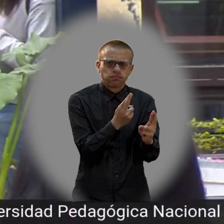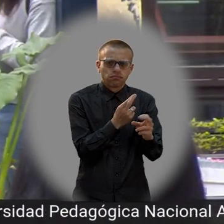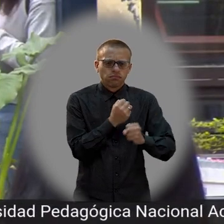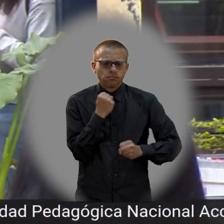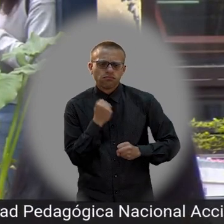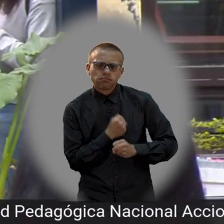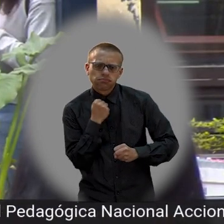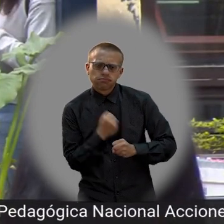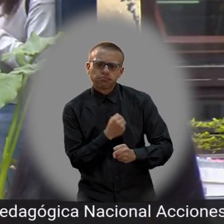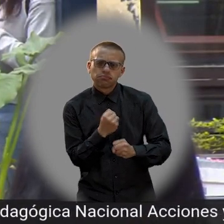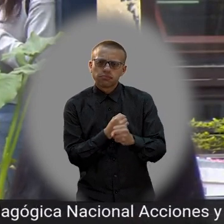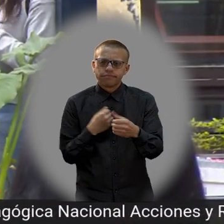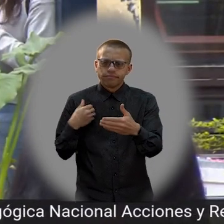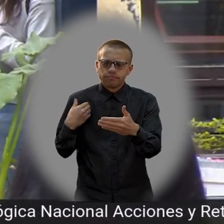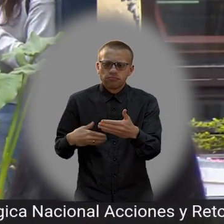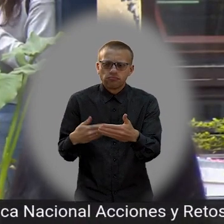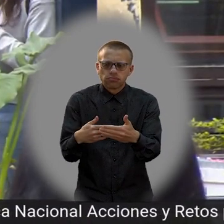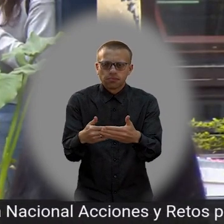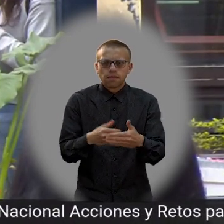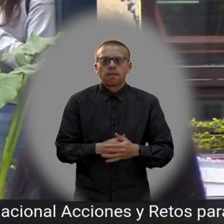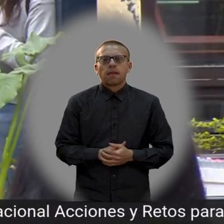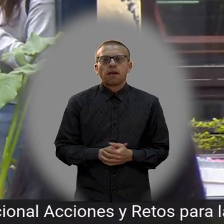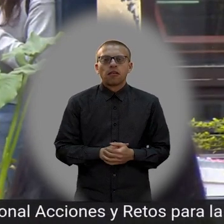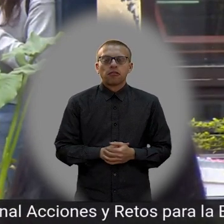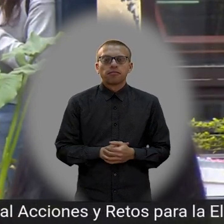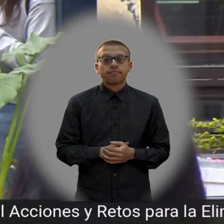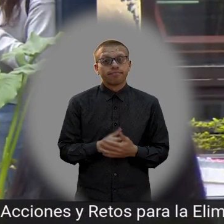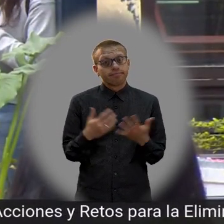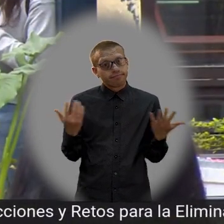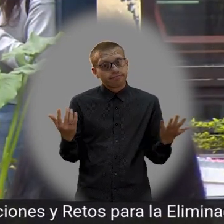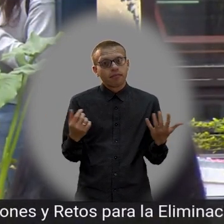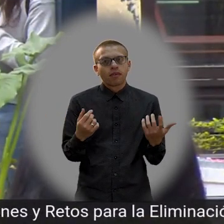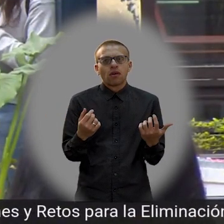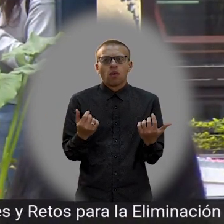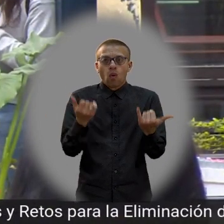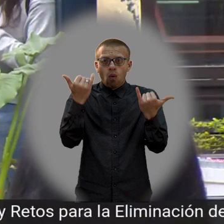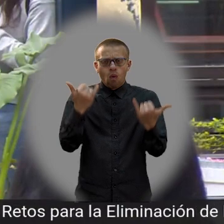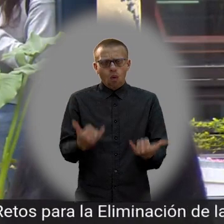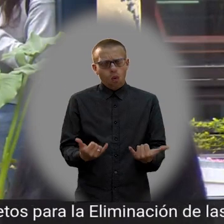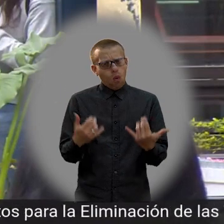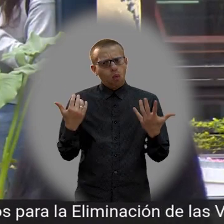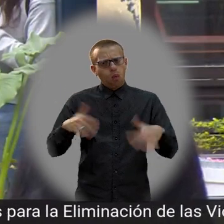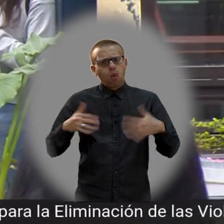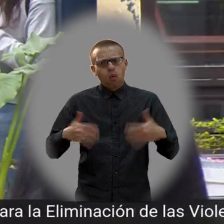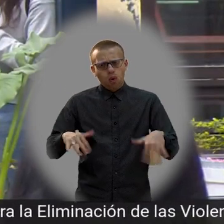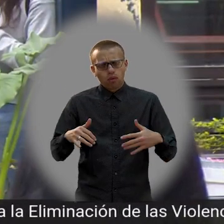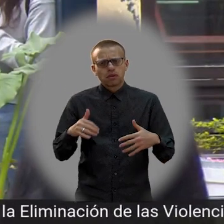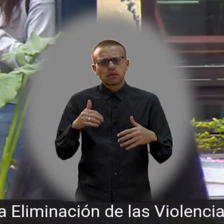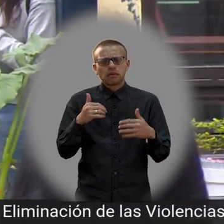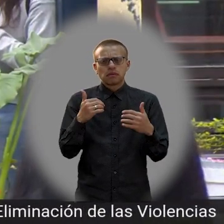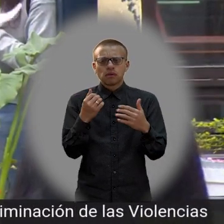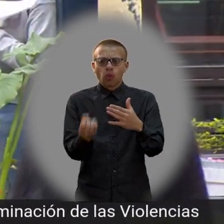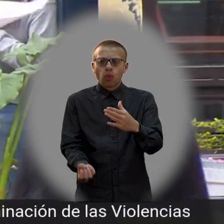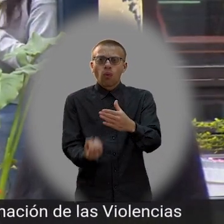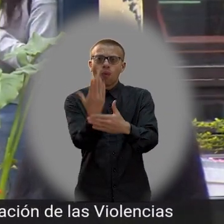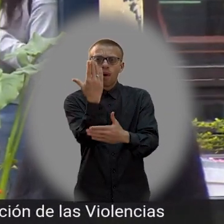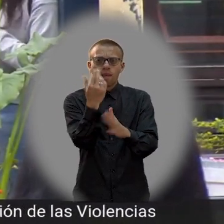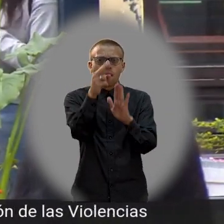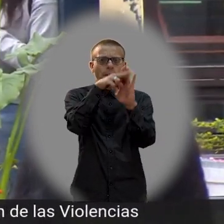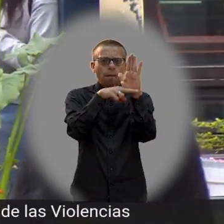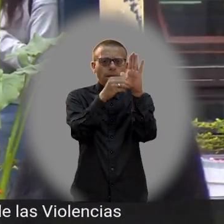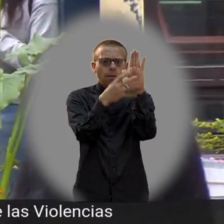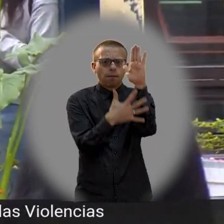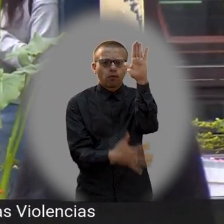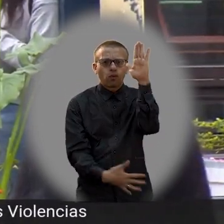trabajo, que hoy se traduce en una versión nueva del protocolo que estamos invitándoles